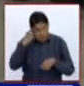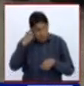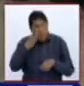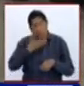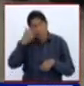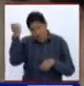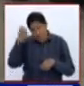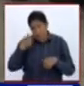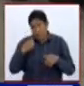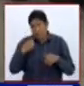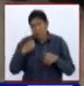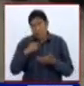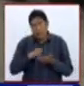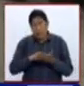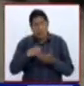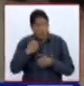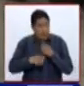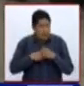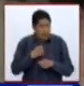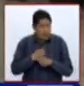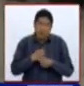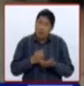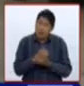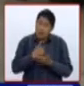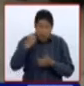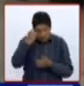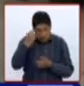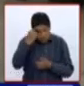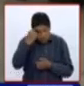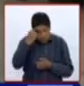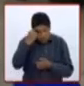un mejor ingreso para esta gestión. Pero de parte del gobierno, esperamos.